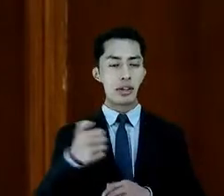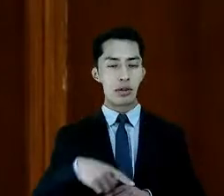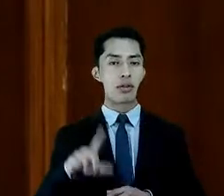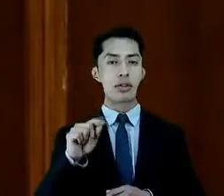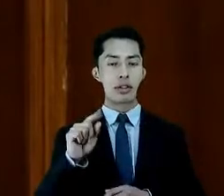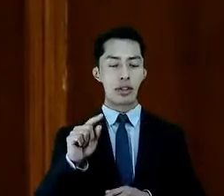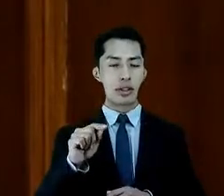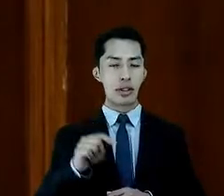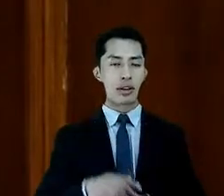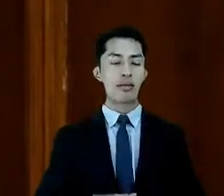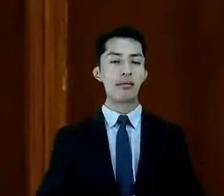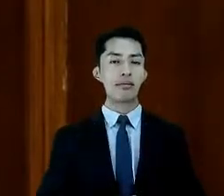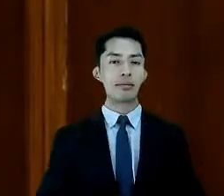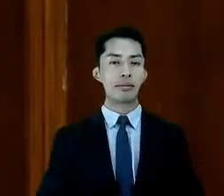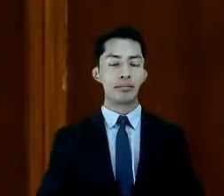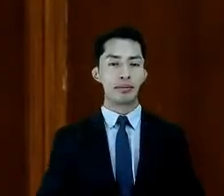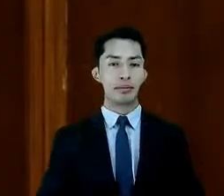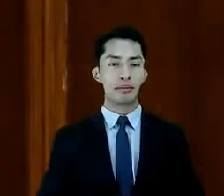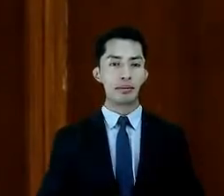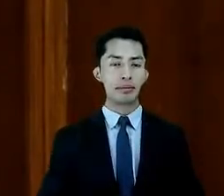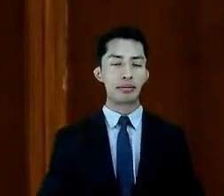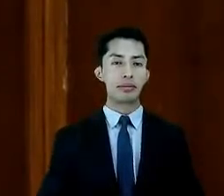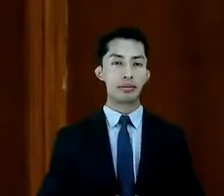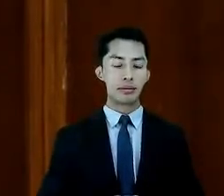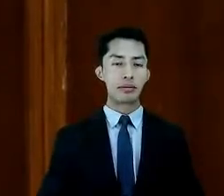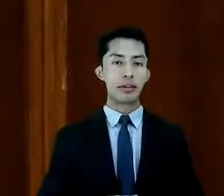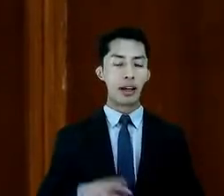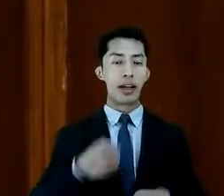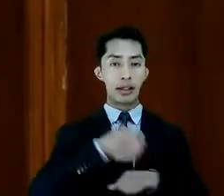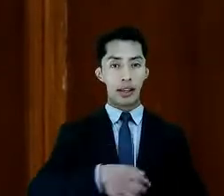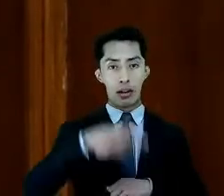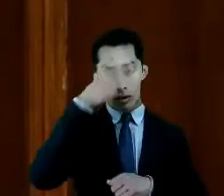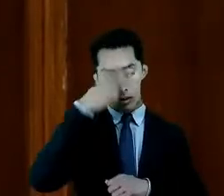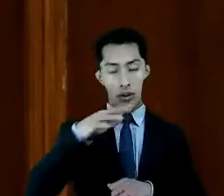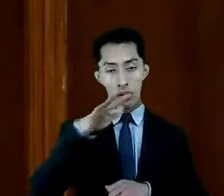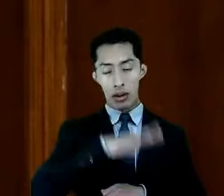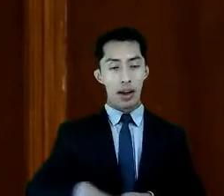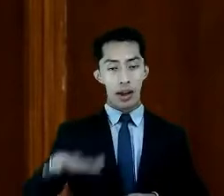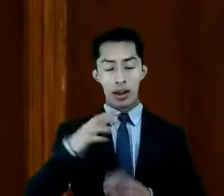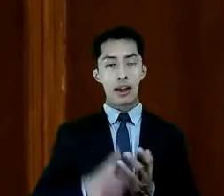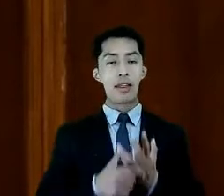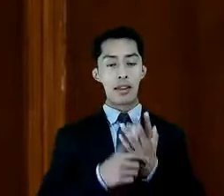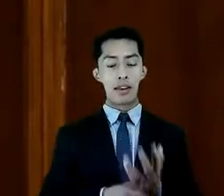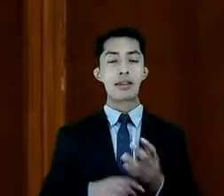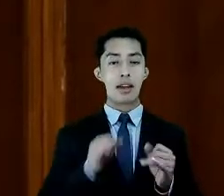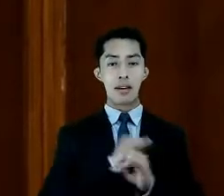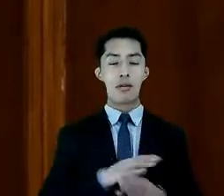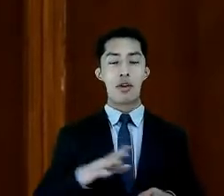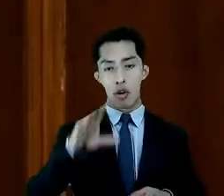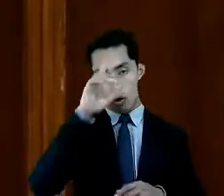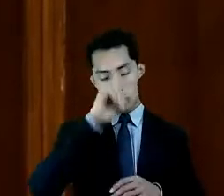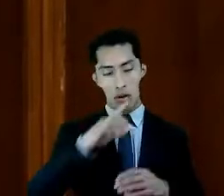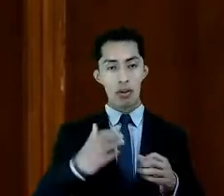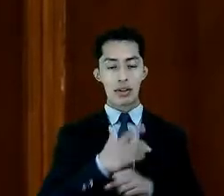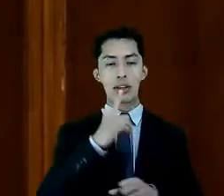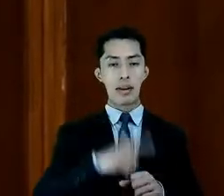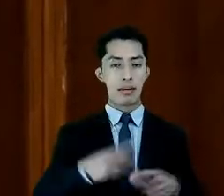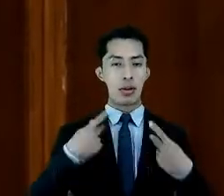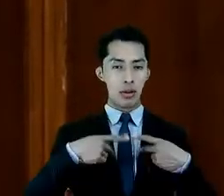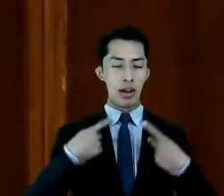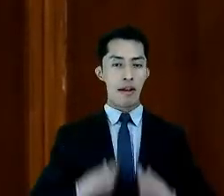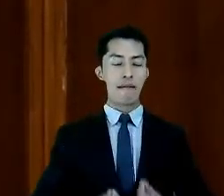2,670. En el caso de nuestra entidad, de acuerdo con datos del Consejo Estatal de